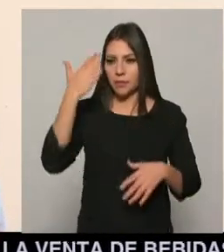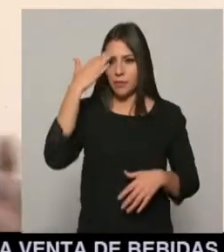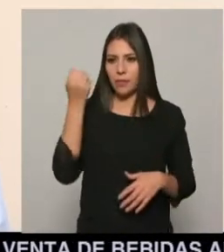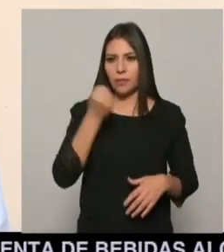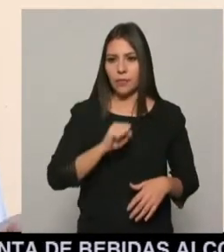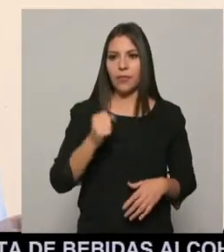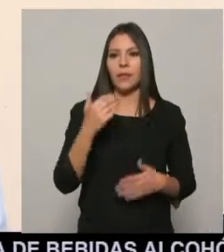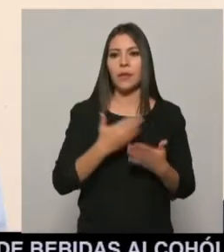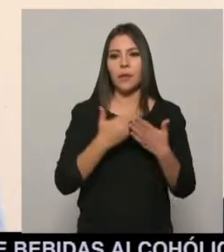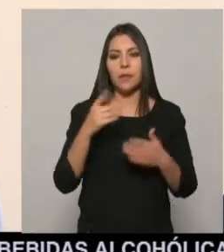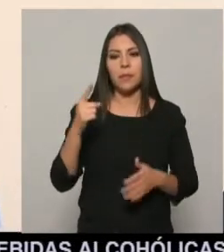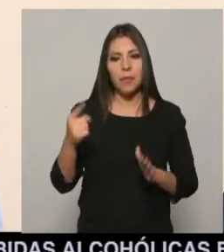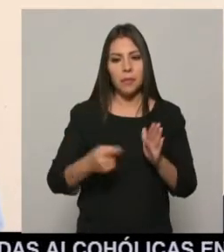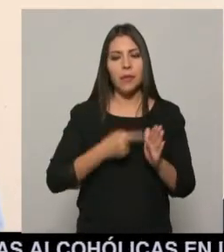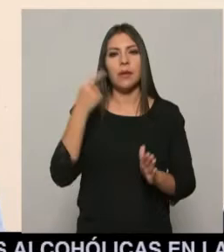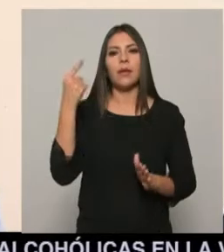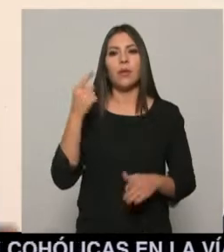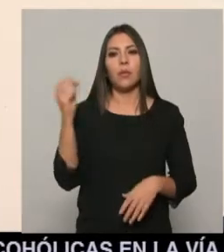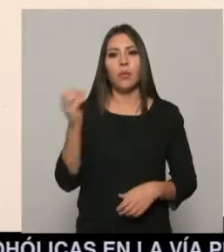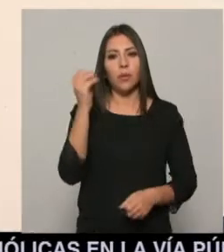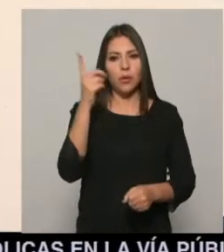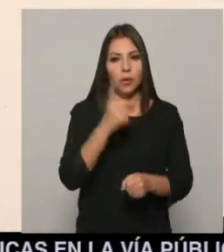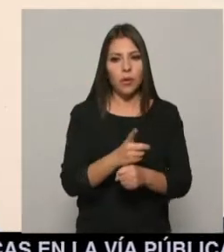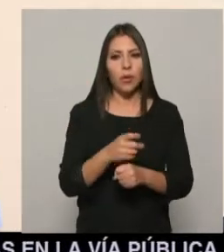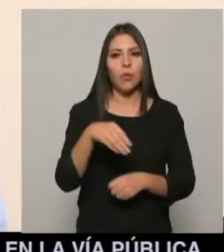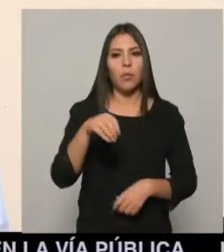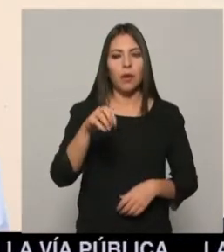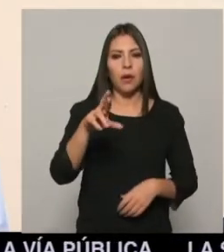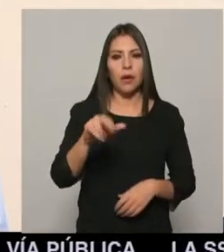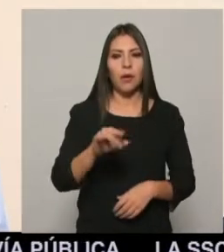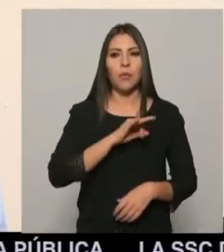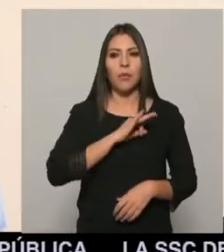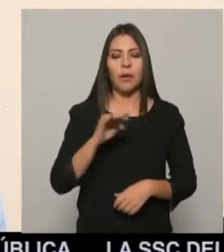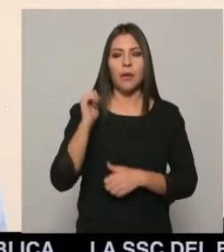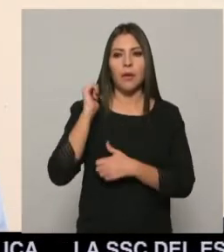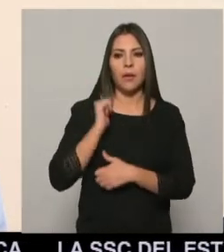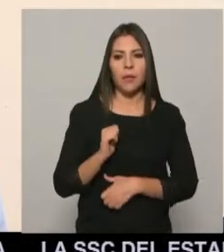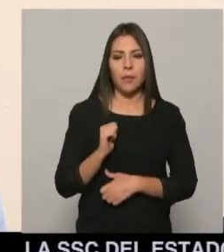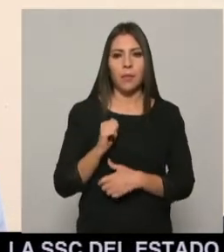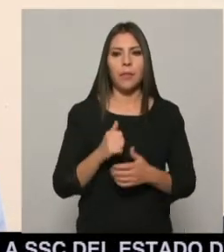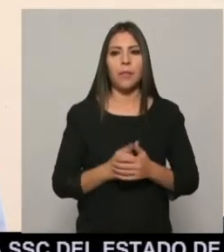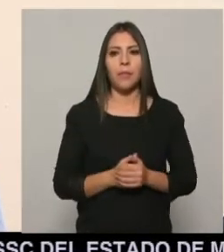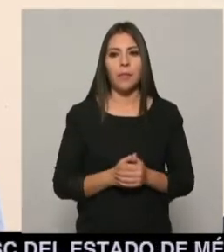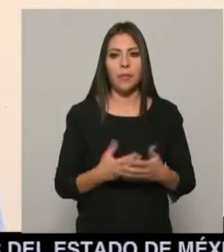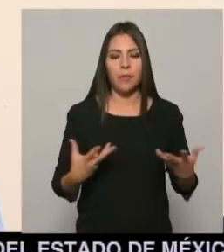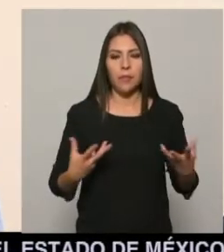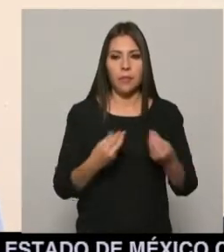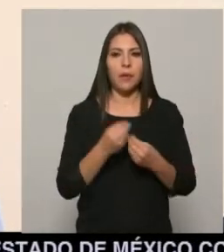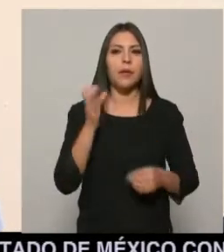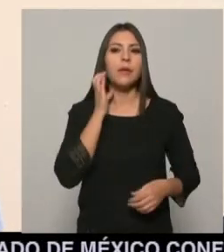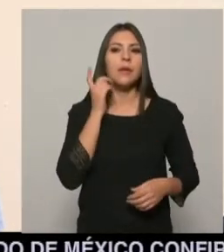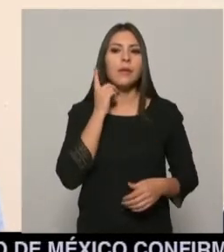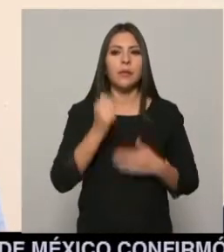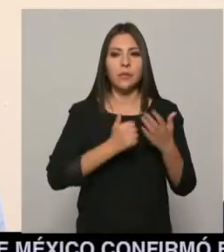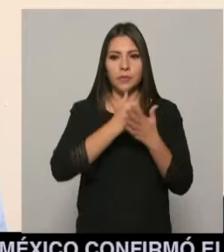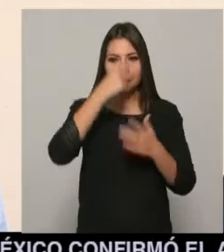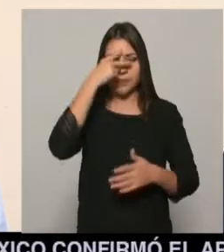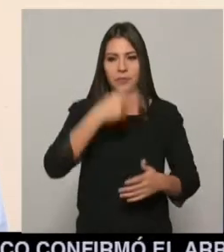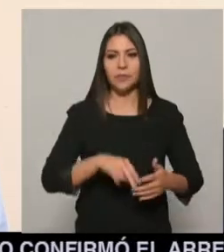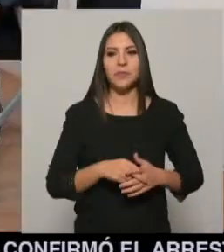Y por primera vez tendremos la oportunidad como Morena de presidir el Congreso de la Ciudad de México. Nada más